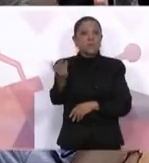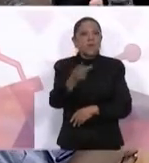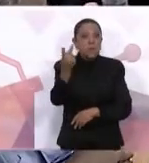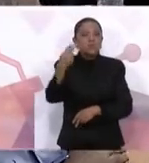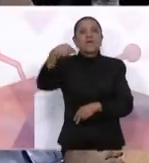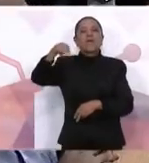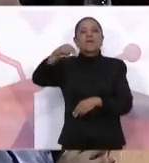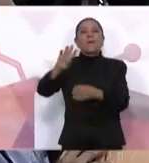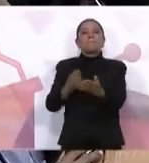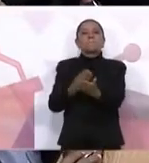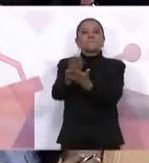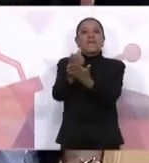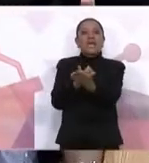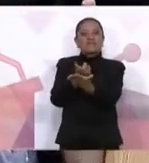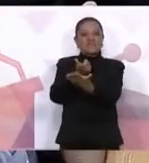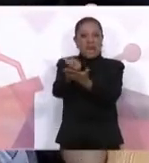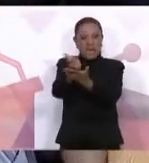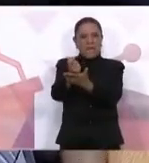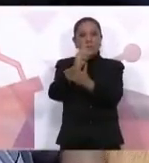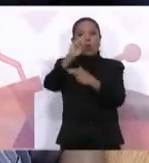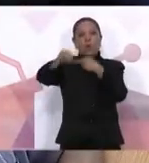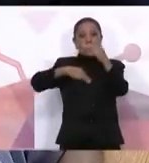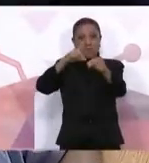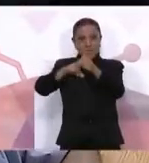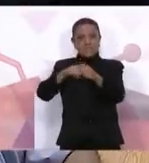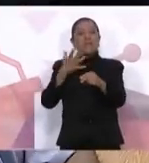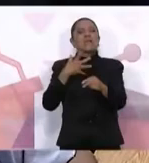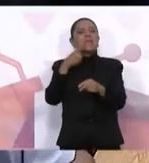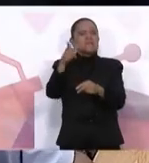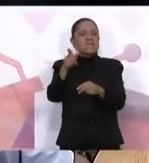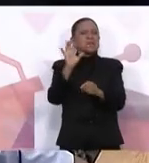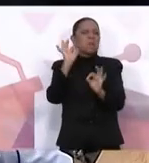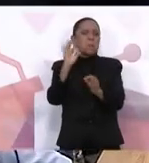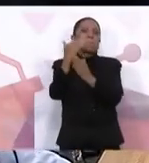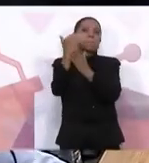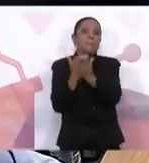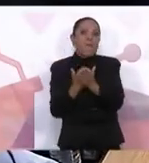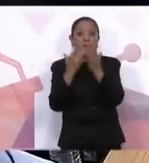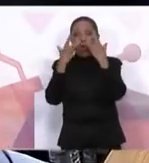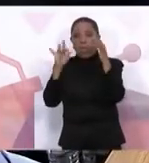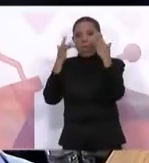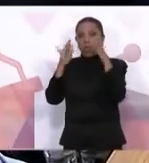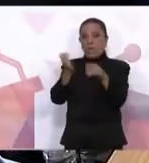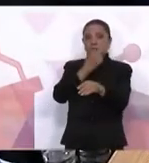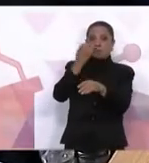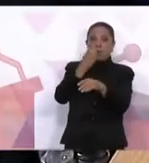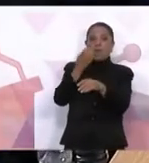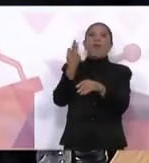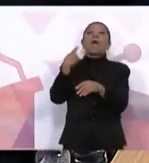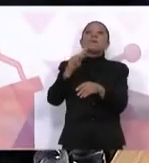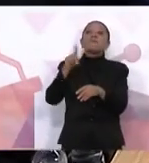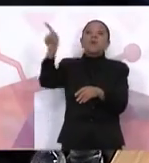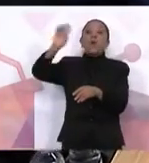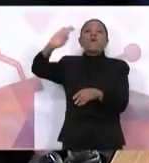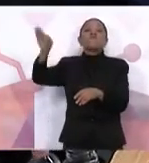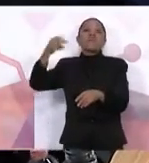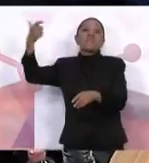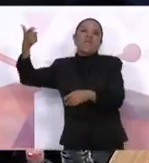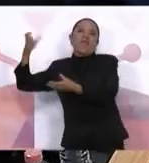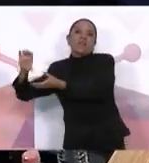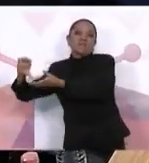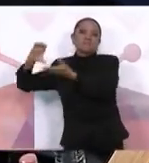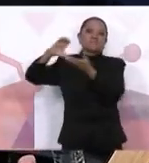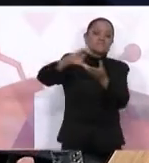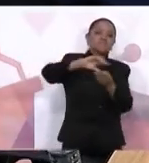la misión y la deserción escolar sin embargo al derivar de recursos federales y los cambios de administración hay